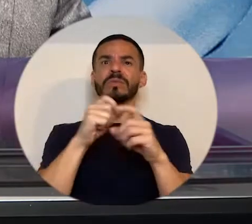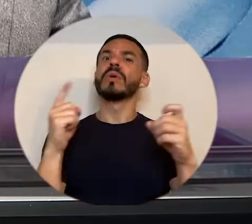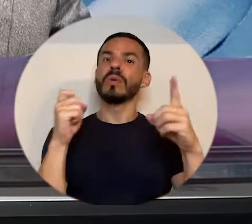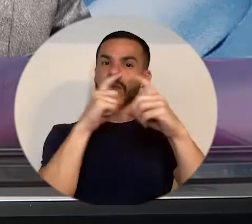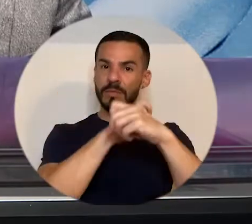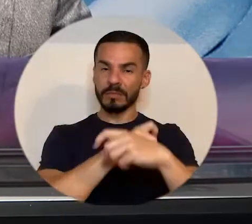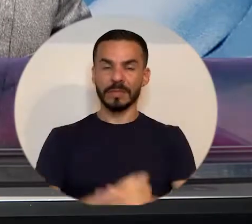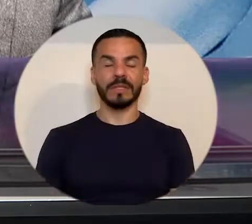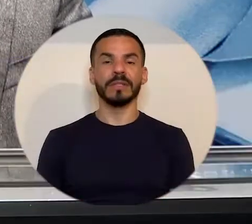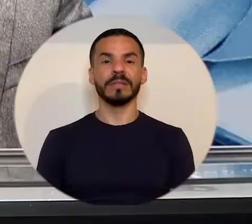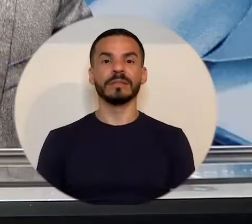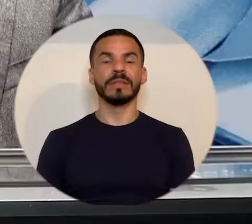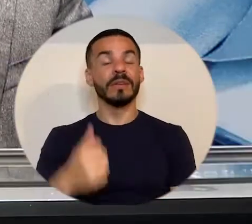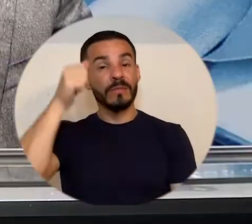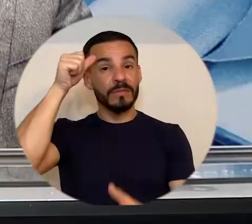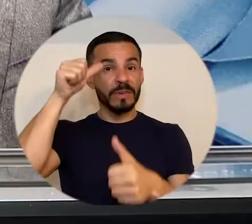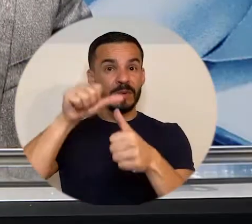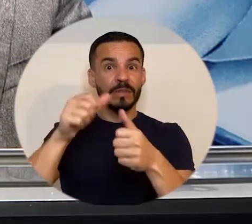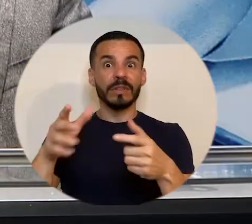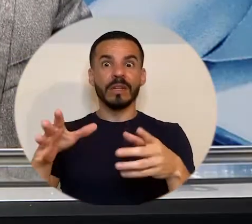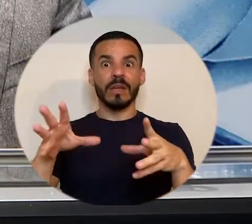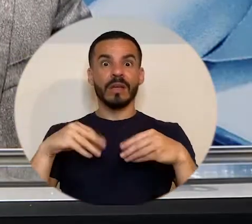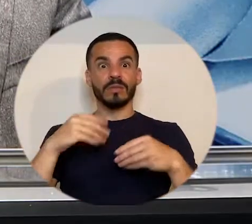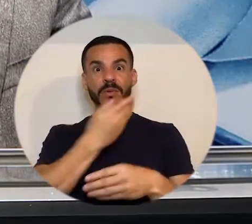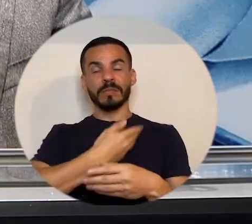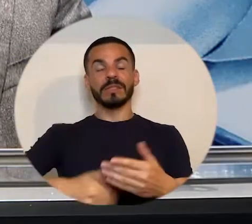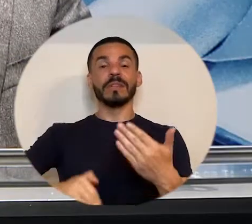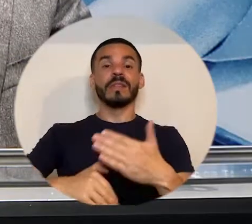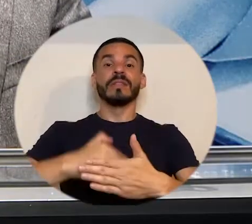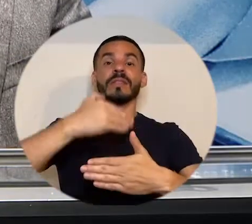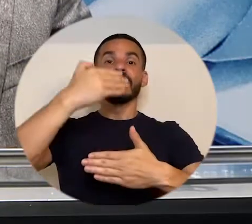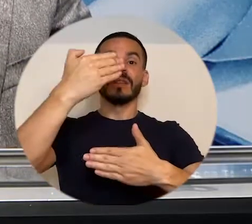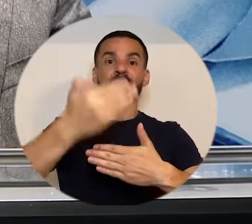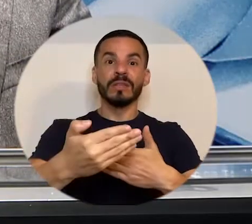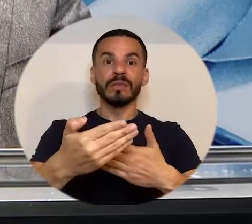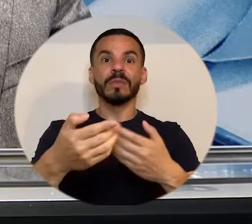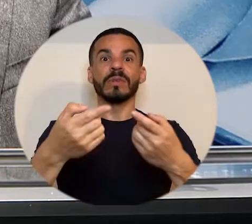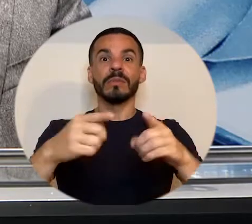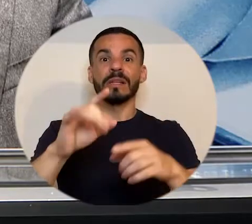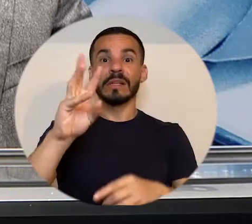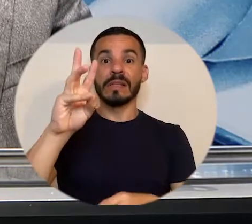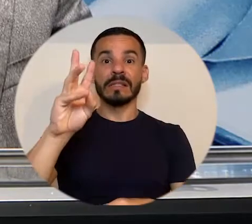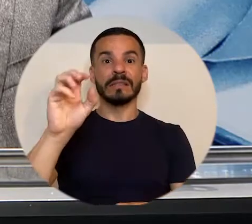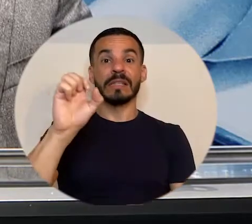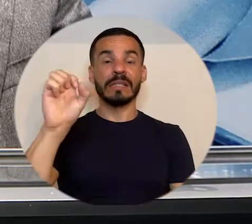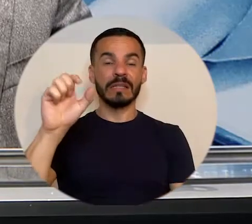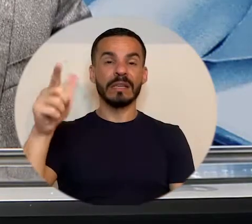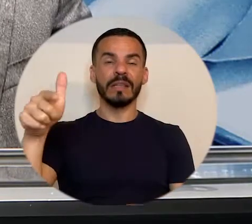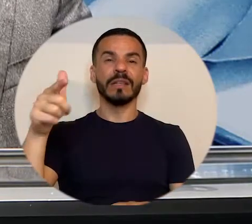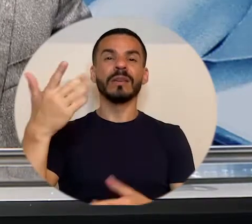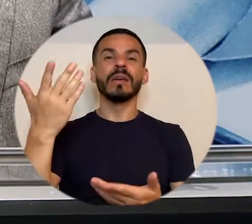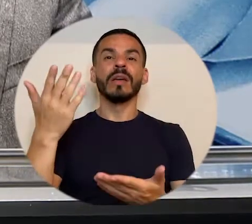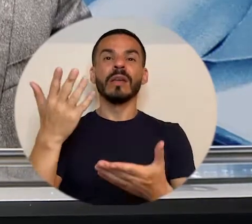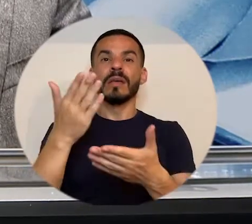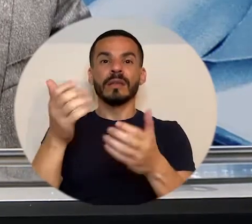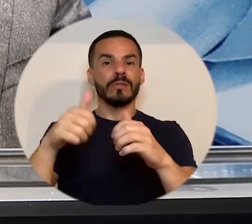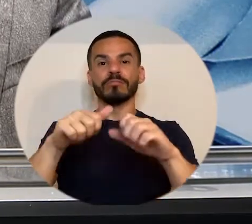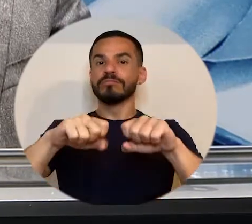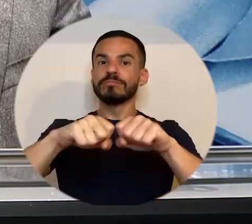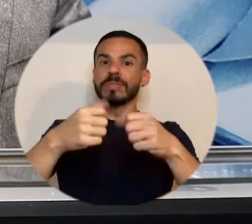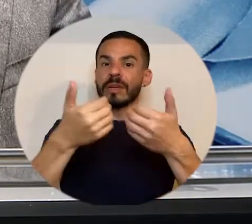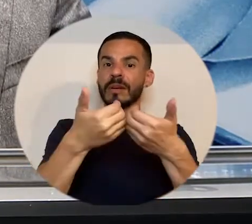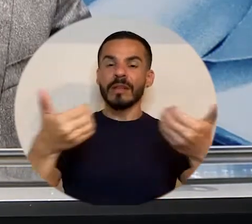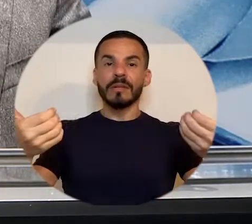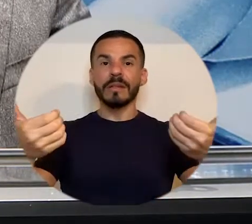compleja. Hay que recordar que asume la presidencia luego de los eventos del 6 de enero, que son un parteaguas en la historia de